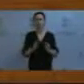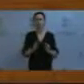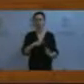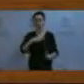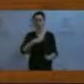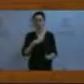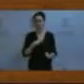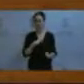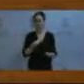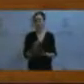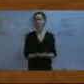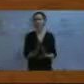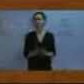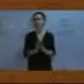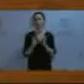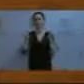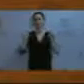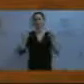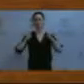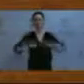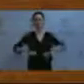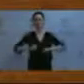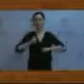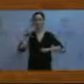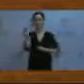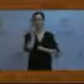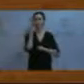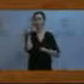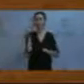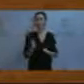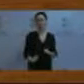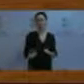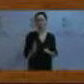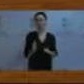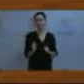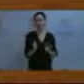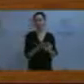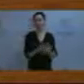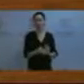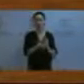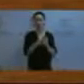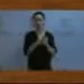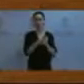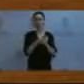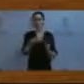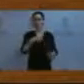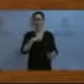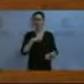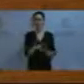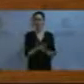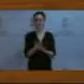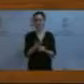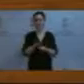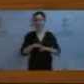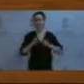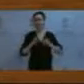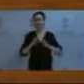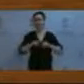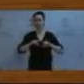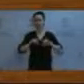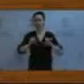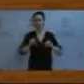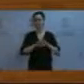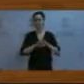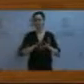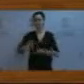propone que se firme convenios con los colegios profesionales de abogados y procuradores del Principado de Asturias al efecto de establecer, pues, un